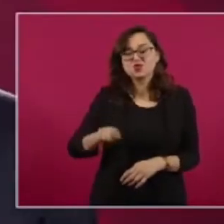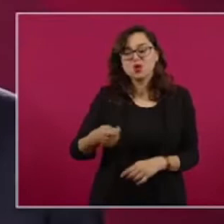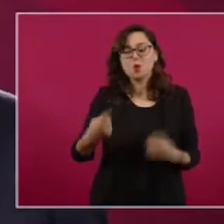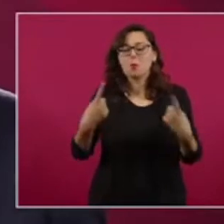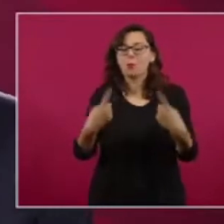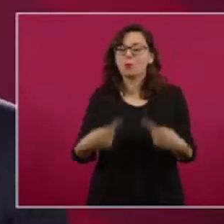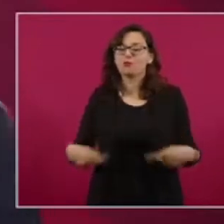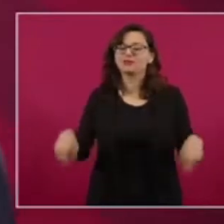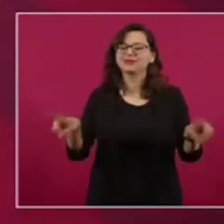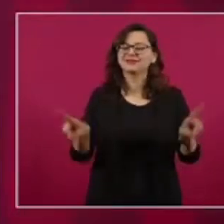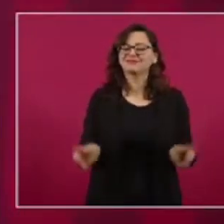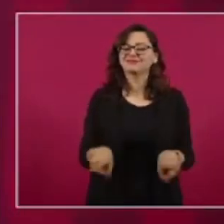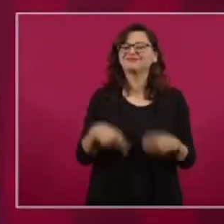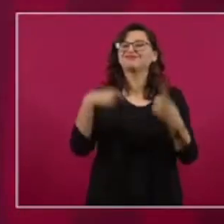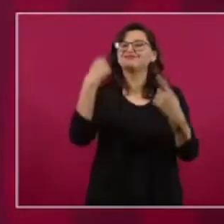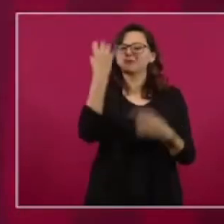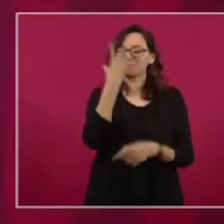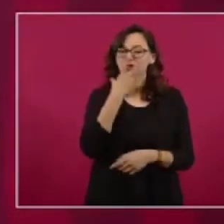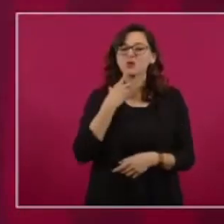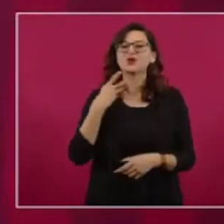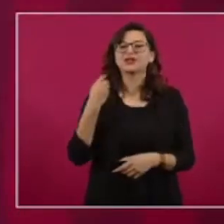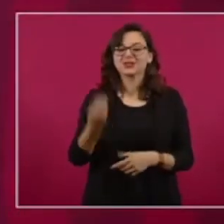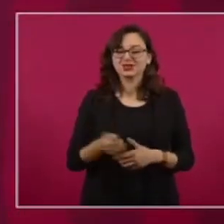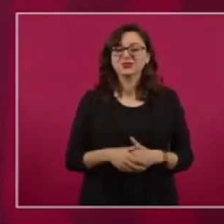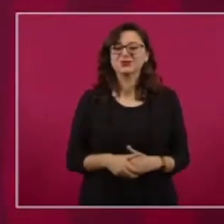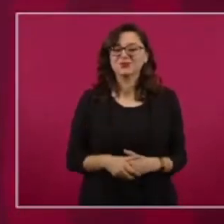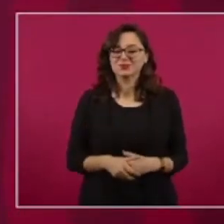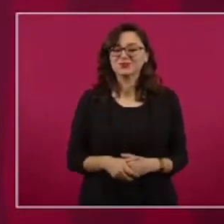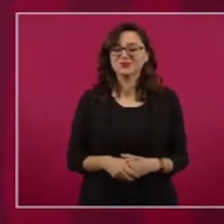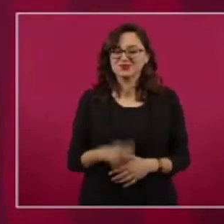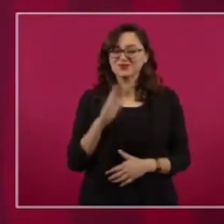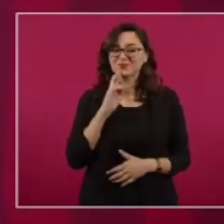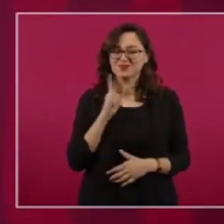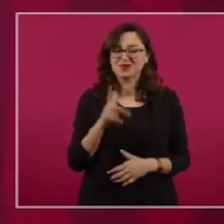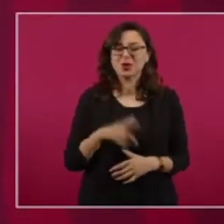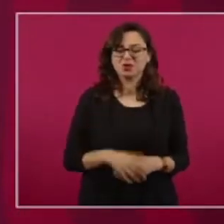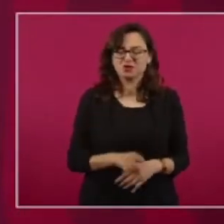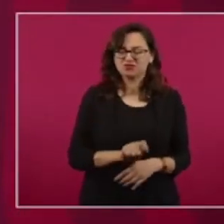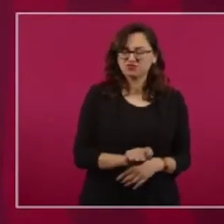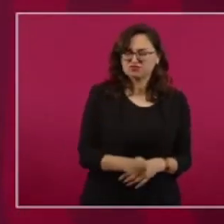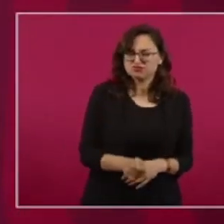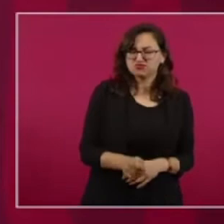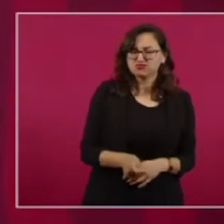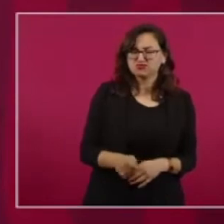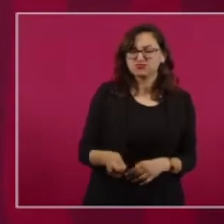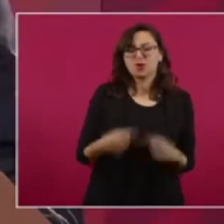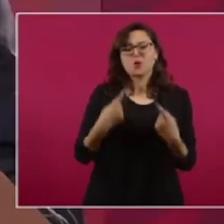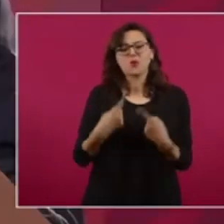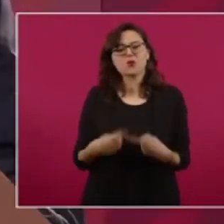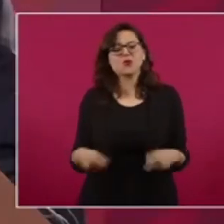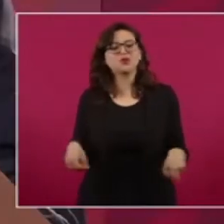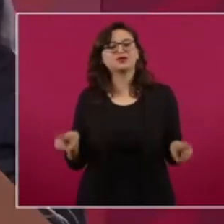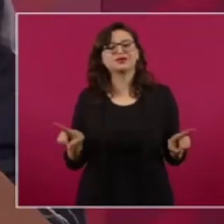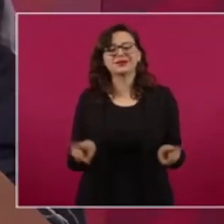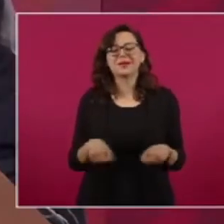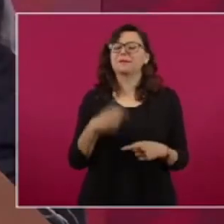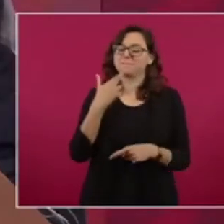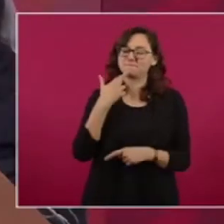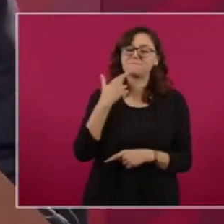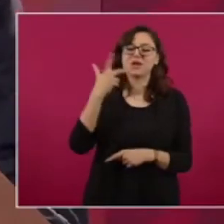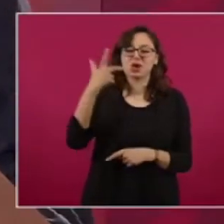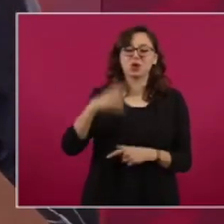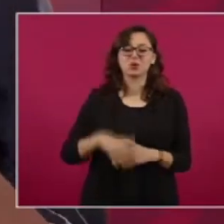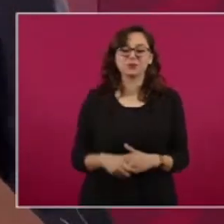Cuando vayas en el carro, pon música clásica.